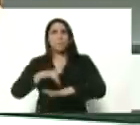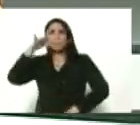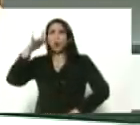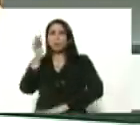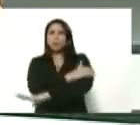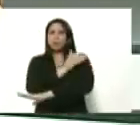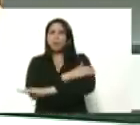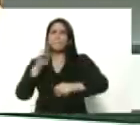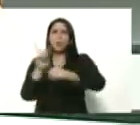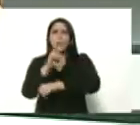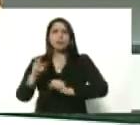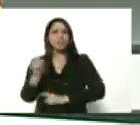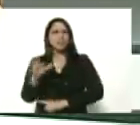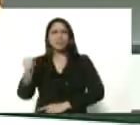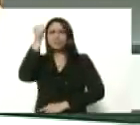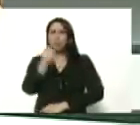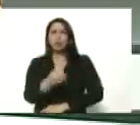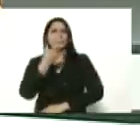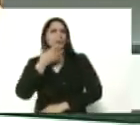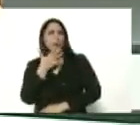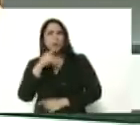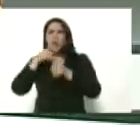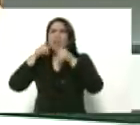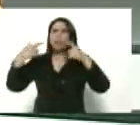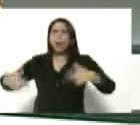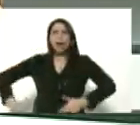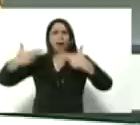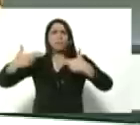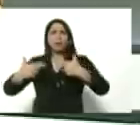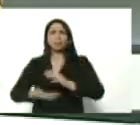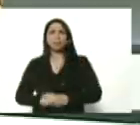la violencia. Que no se imponga el lenguaje de las armas.